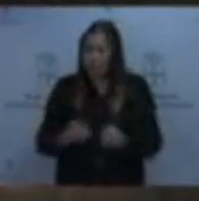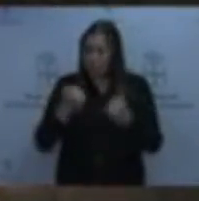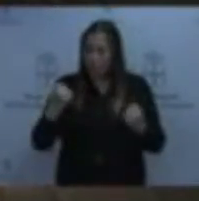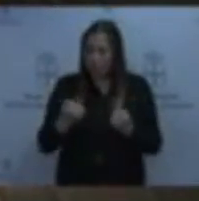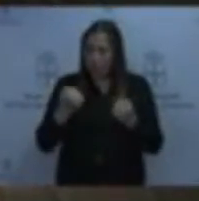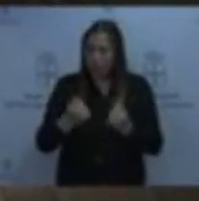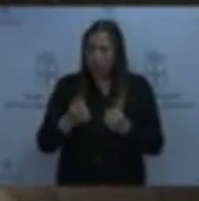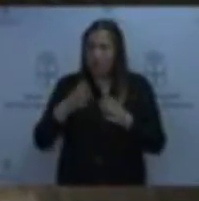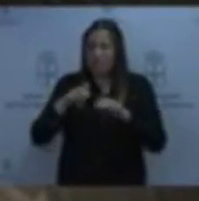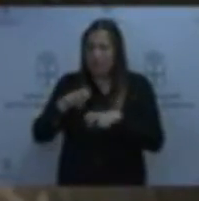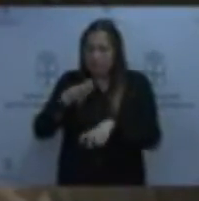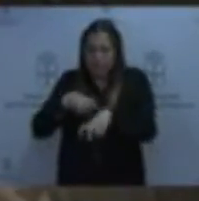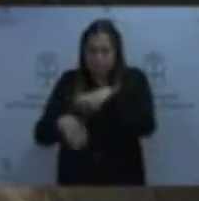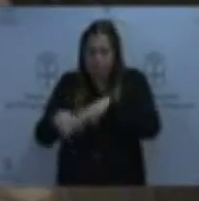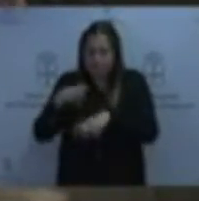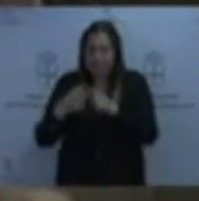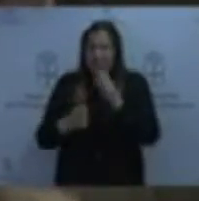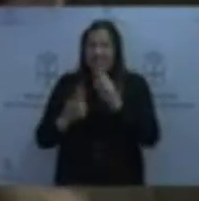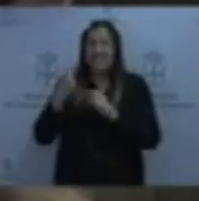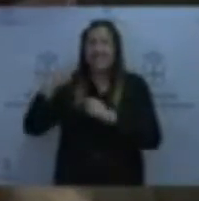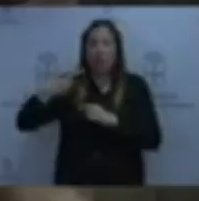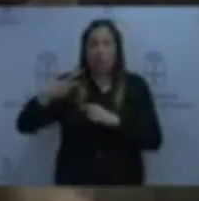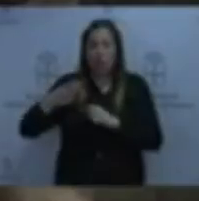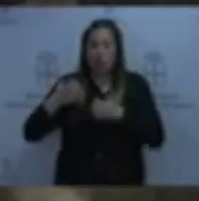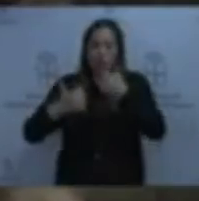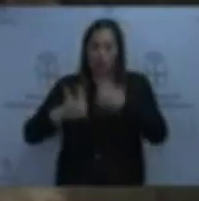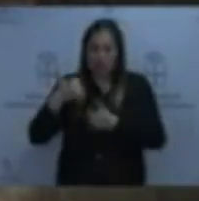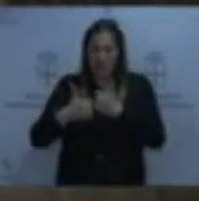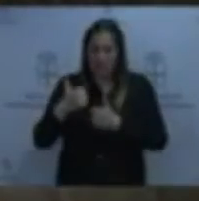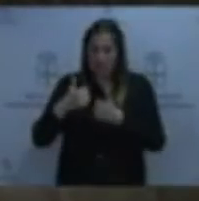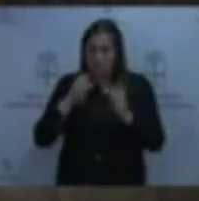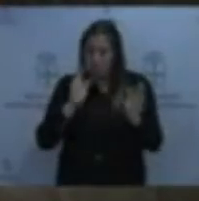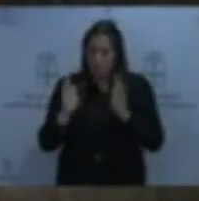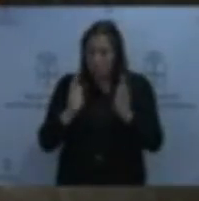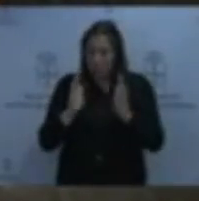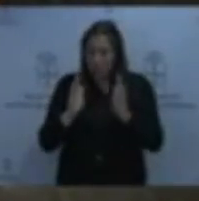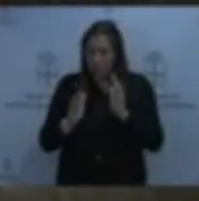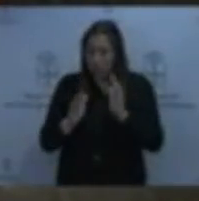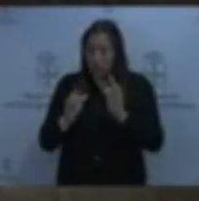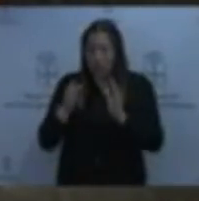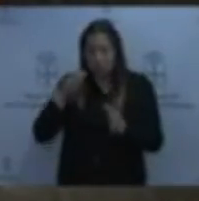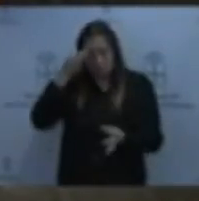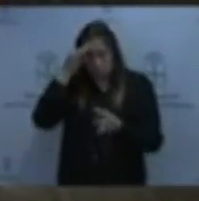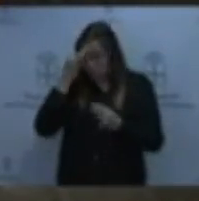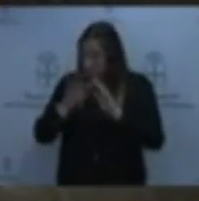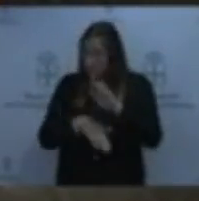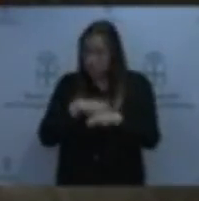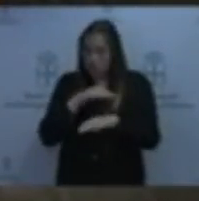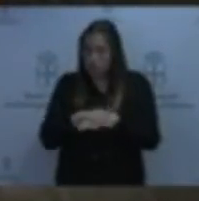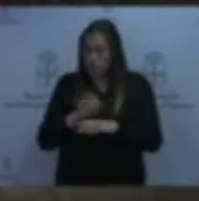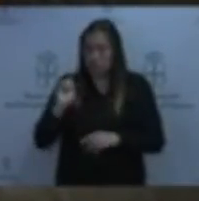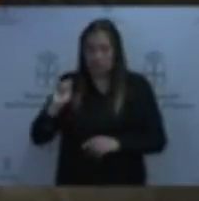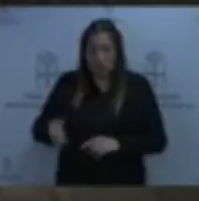segundo examen. Quiere decir que desde ese momento, en el cumplimiento exhaustivo de la